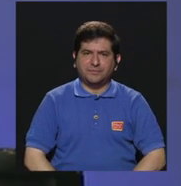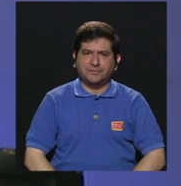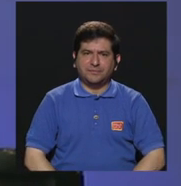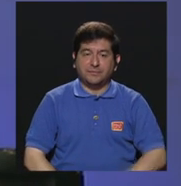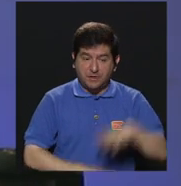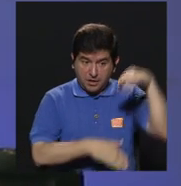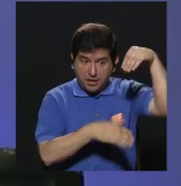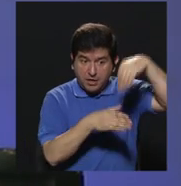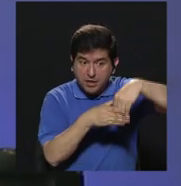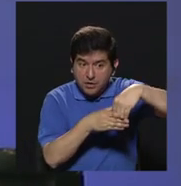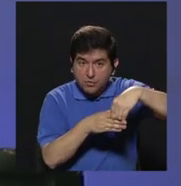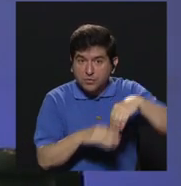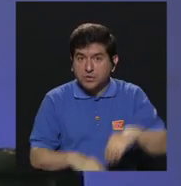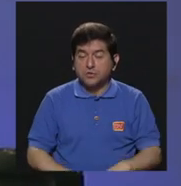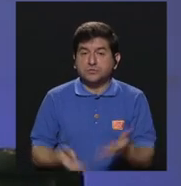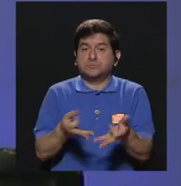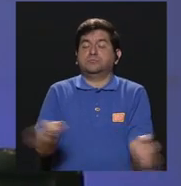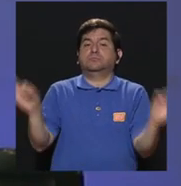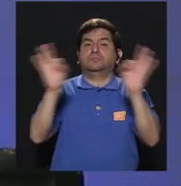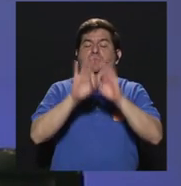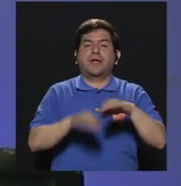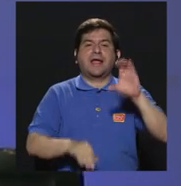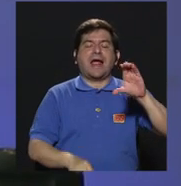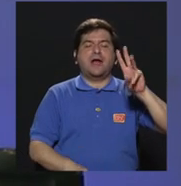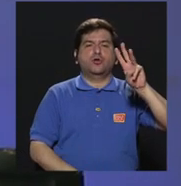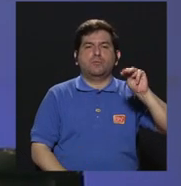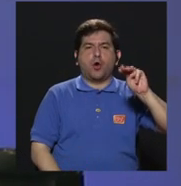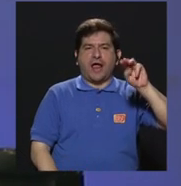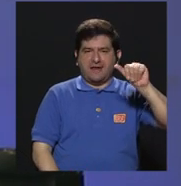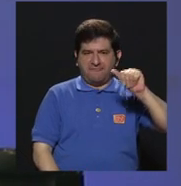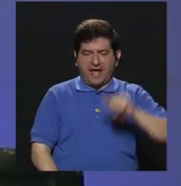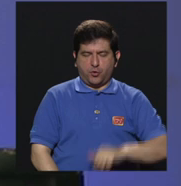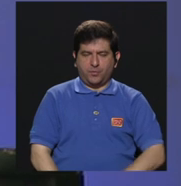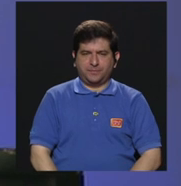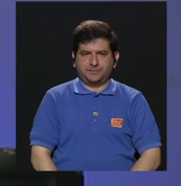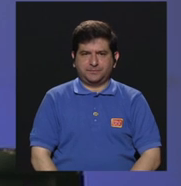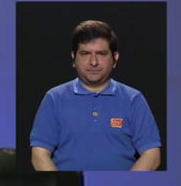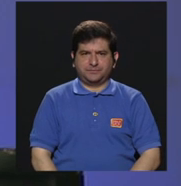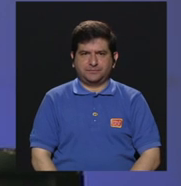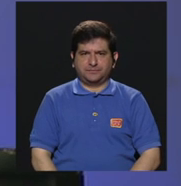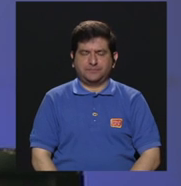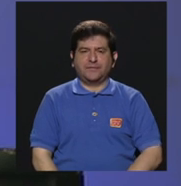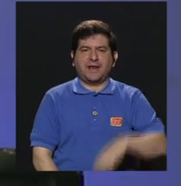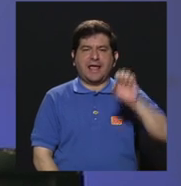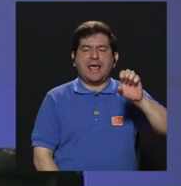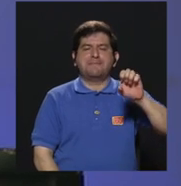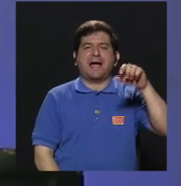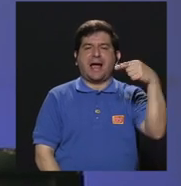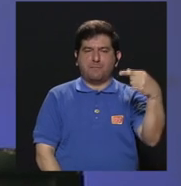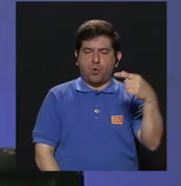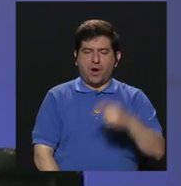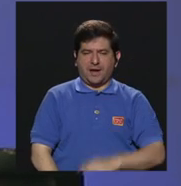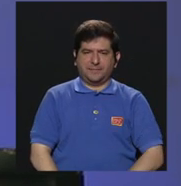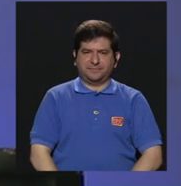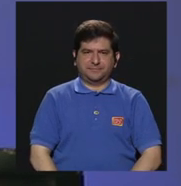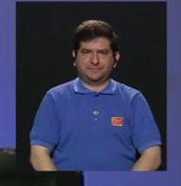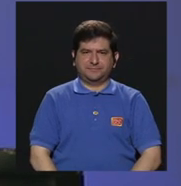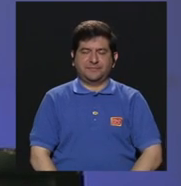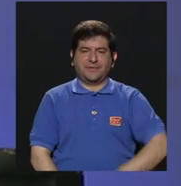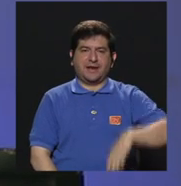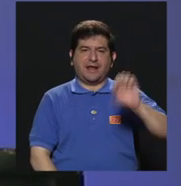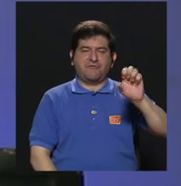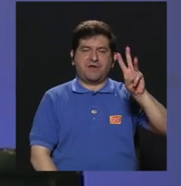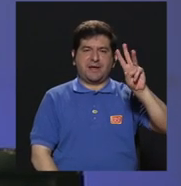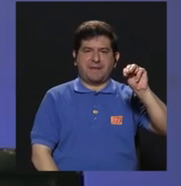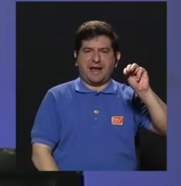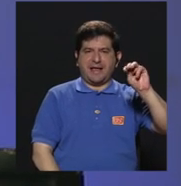entre los que destacaban Carlos Monge Alfaro, Emma Gamboa, Enrique